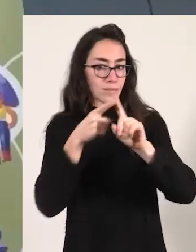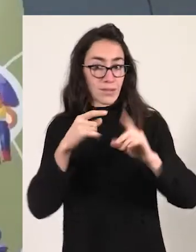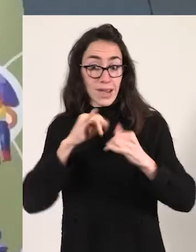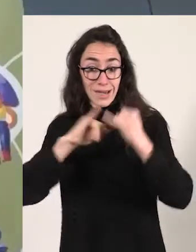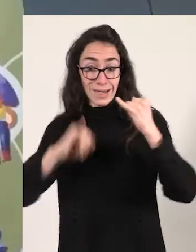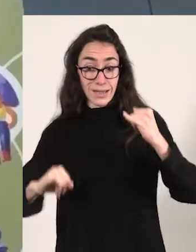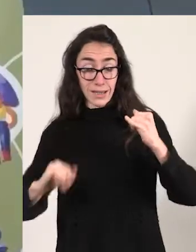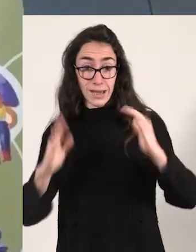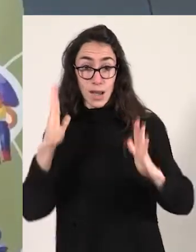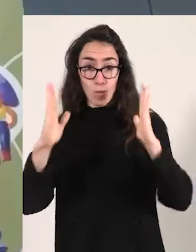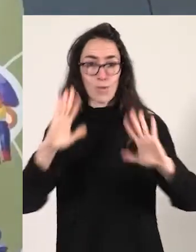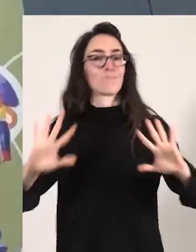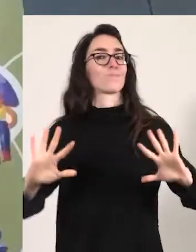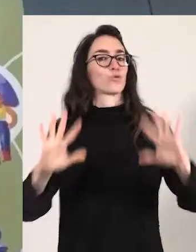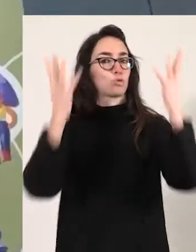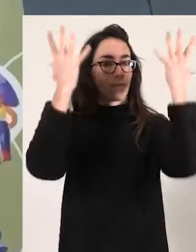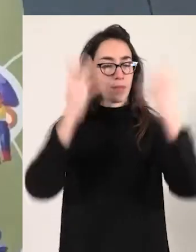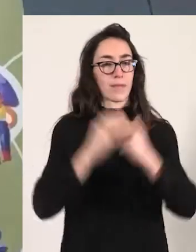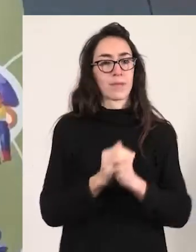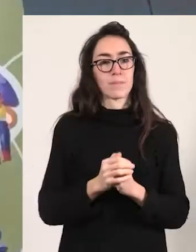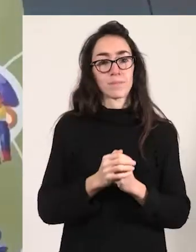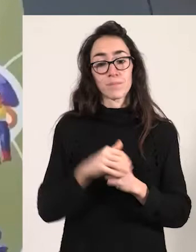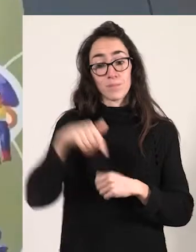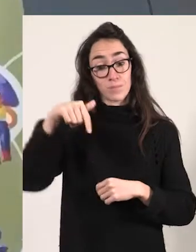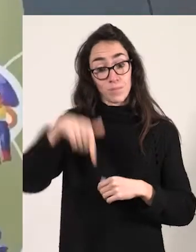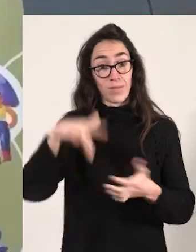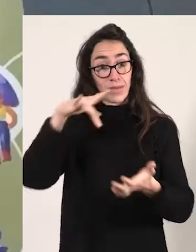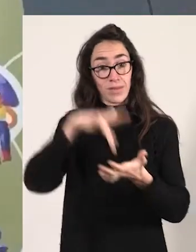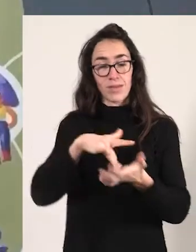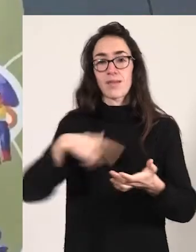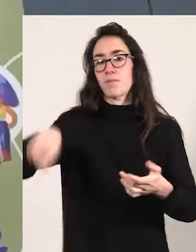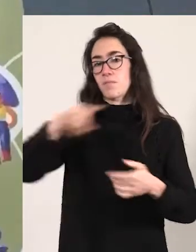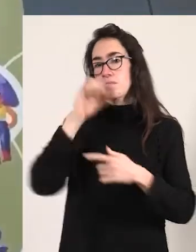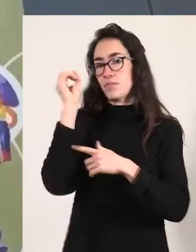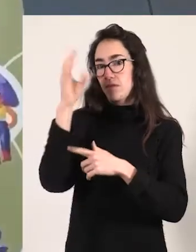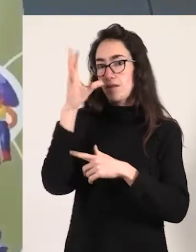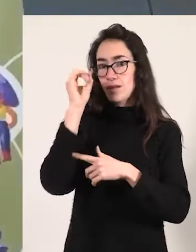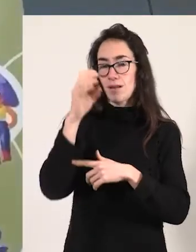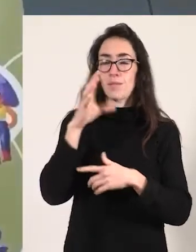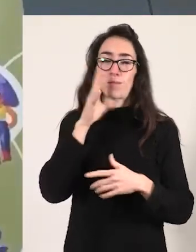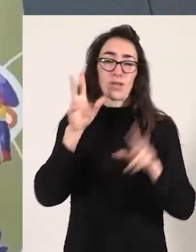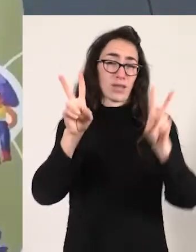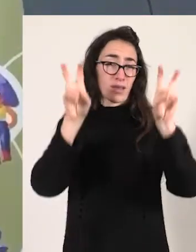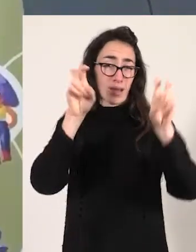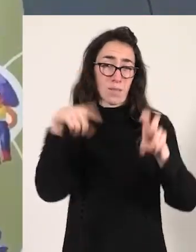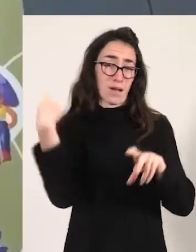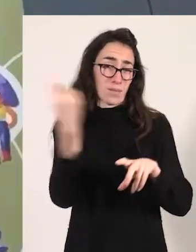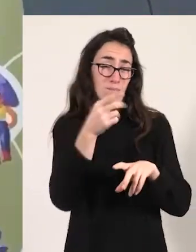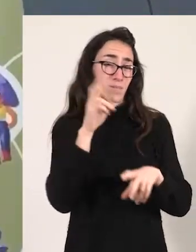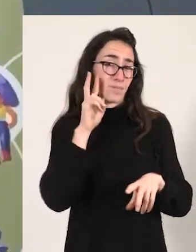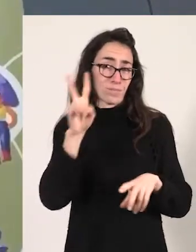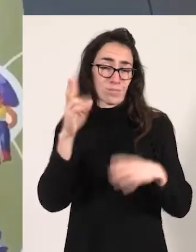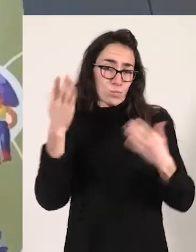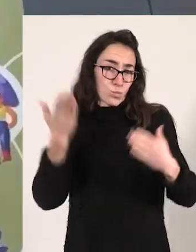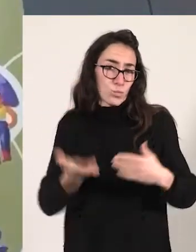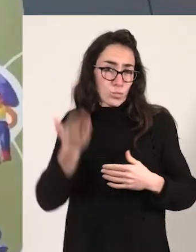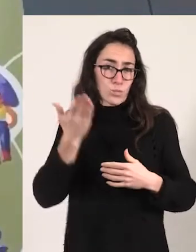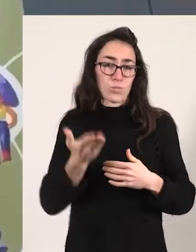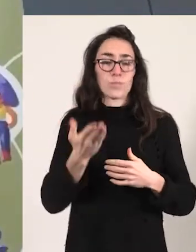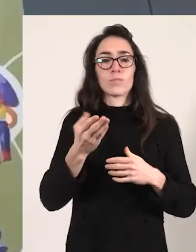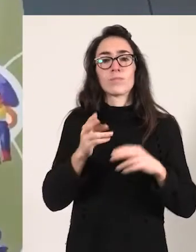de crisis. Esta tarde de miércoles vamos a hablar de un tema muy interesante que todas y todos estamos teniendo la oportunidad de